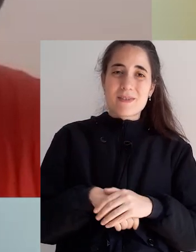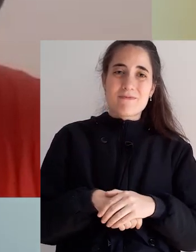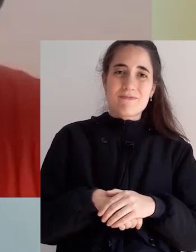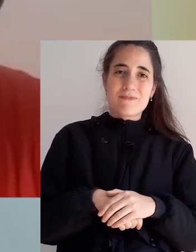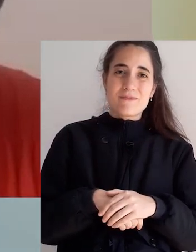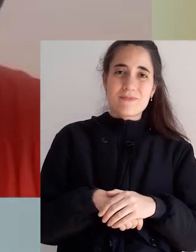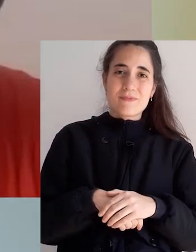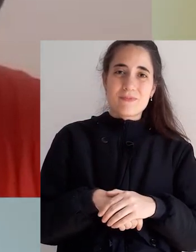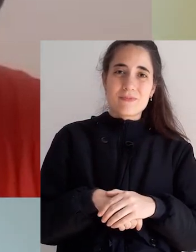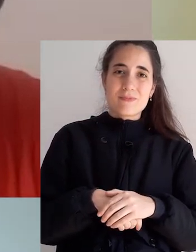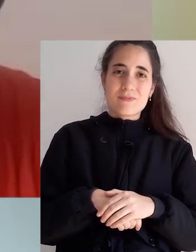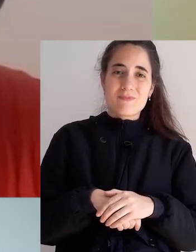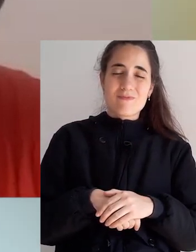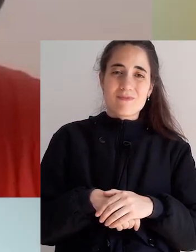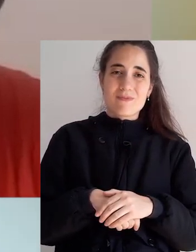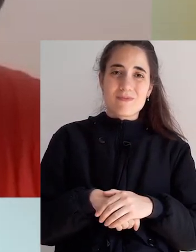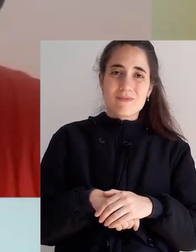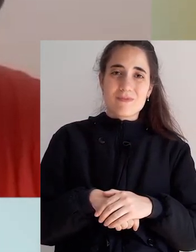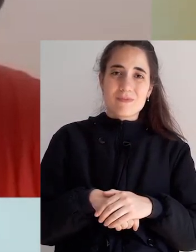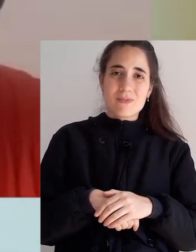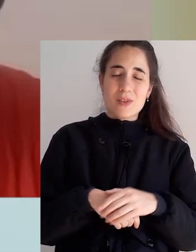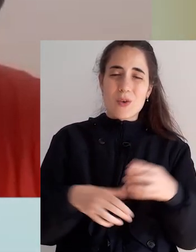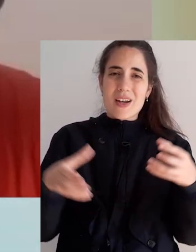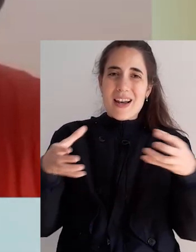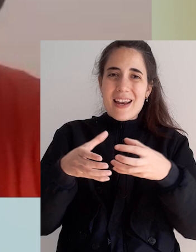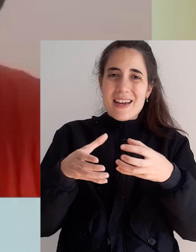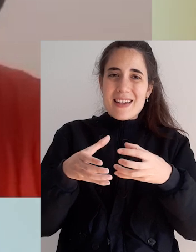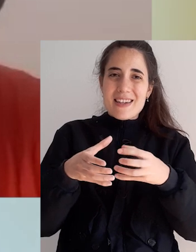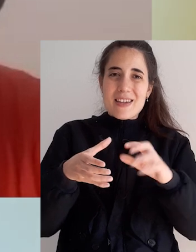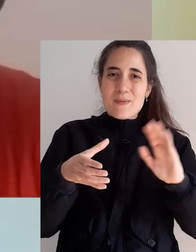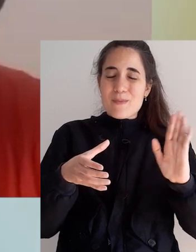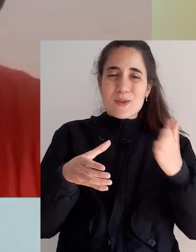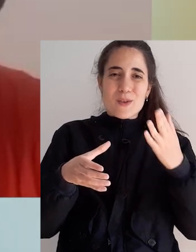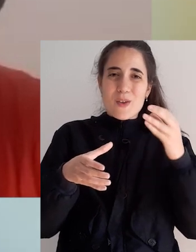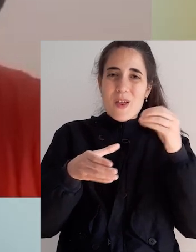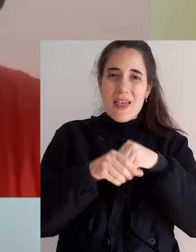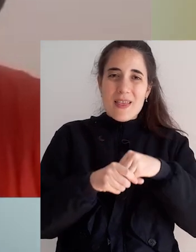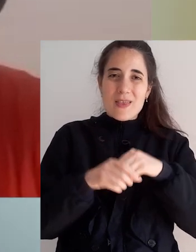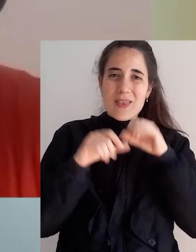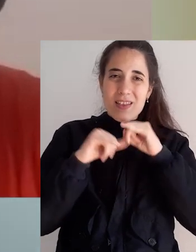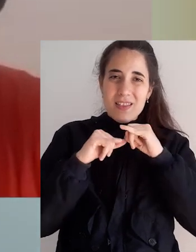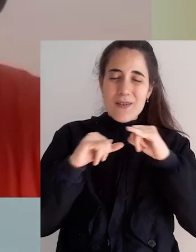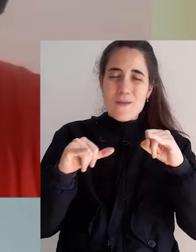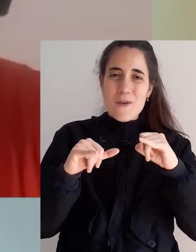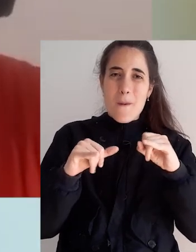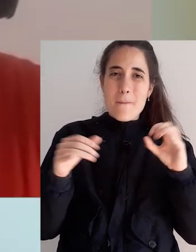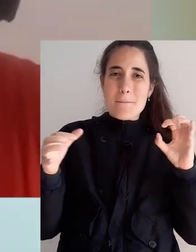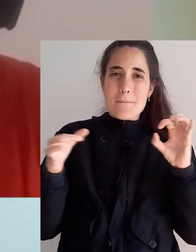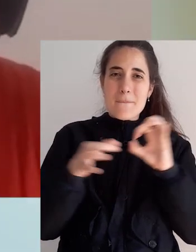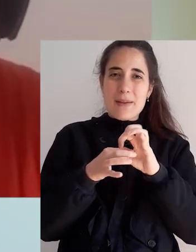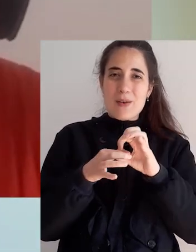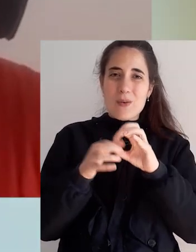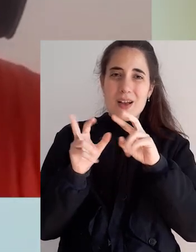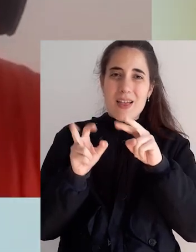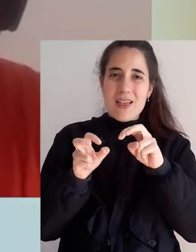gusto recibir y conversar con la doctora Mónica Bianchi. ¿Qué tal, Moni? ¿Cómo estás?